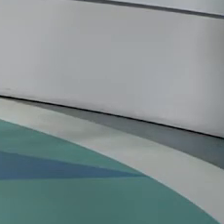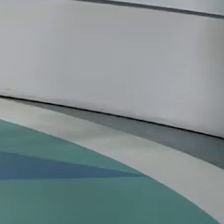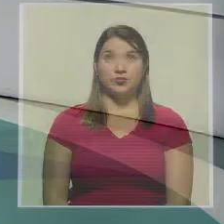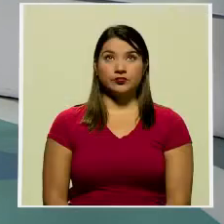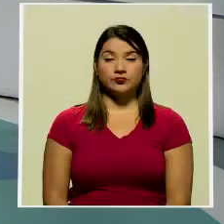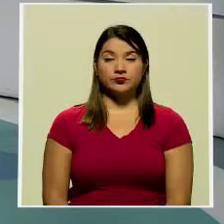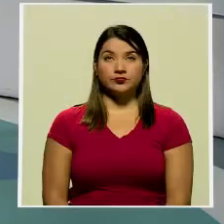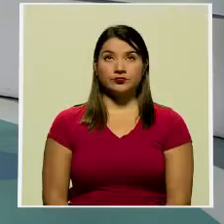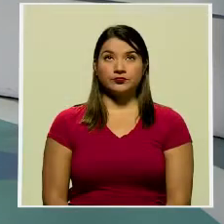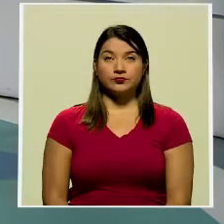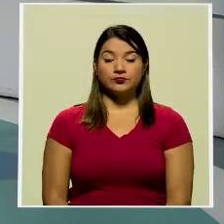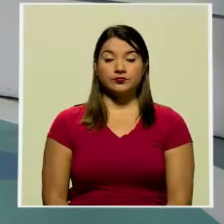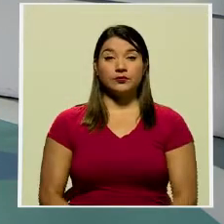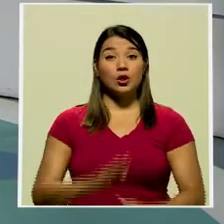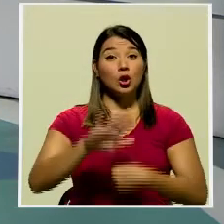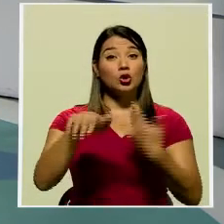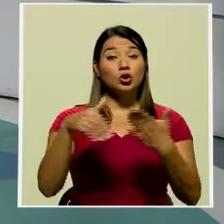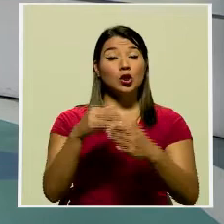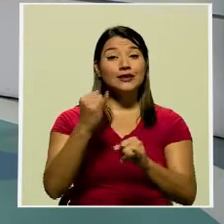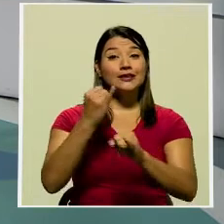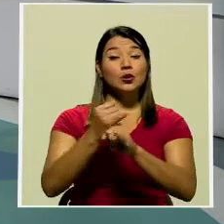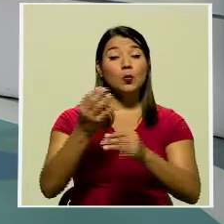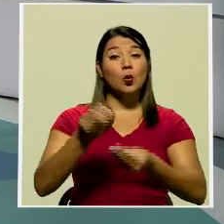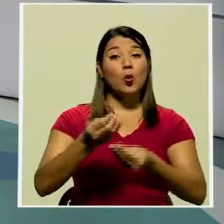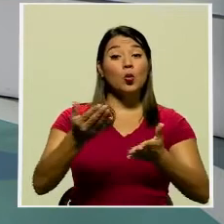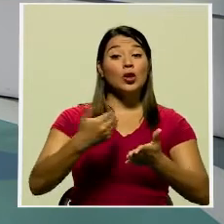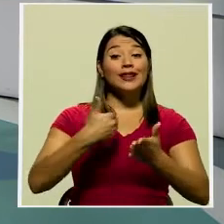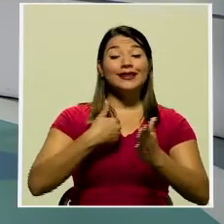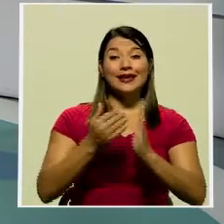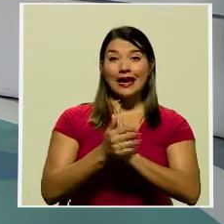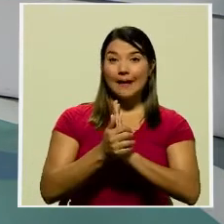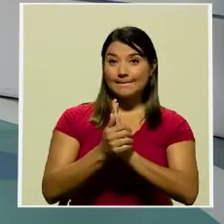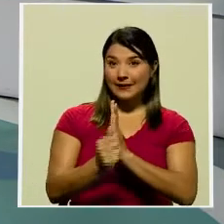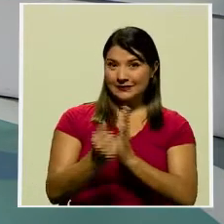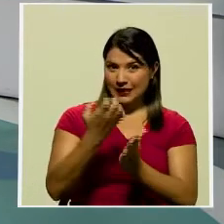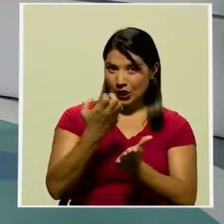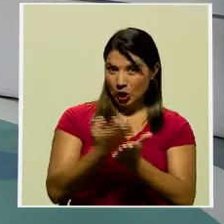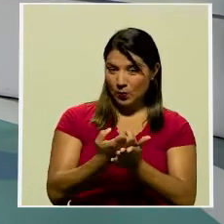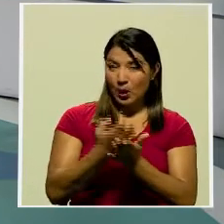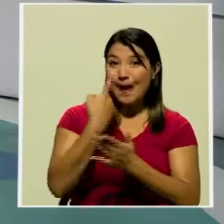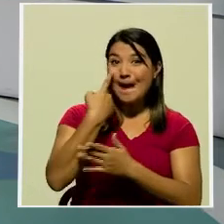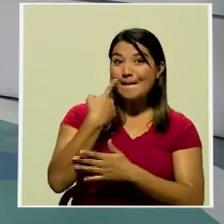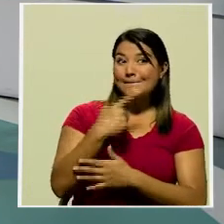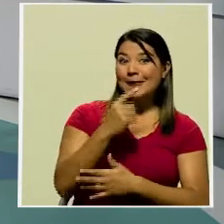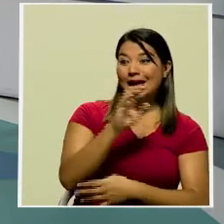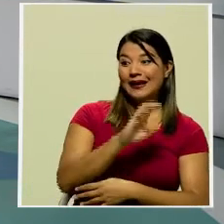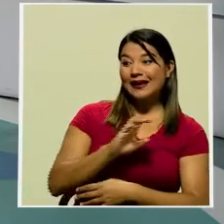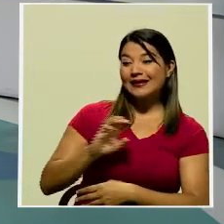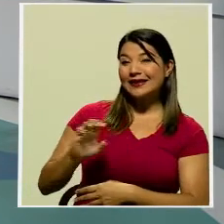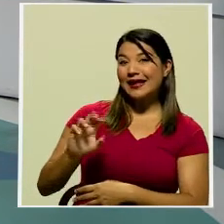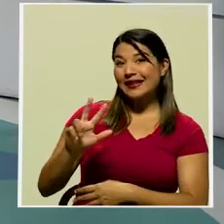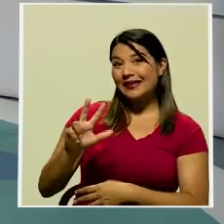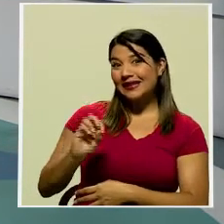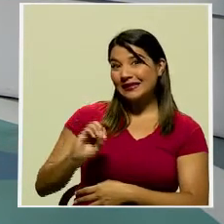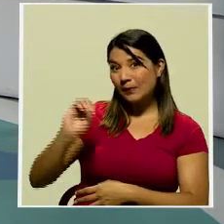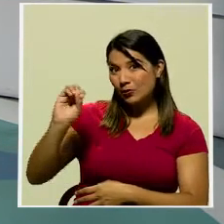económica para girar hasta un 30% de utilidades? ¿Tienen utilidades todas las instituciones públicas?